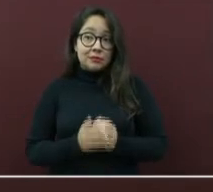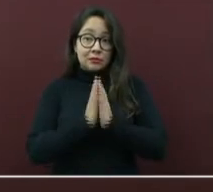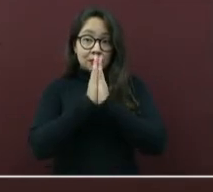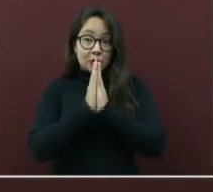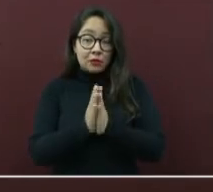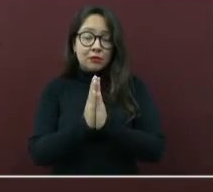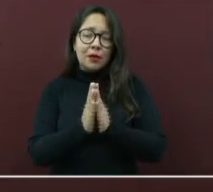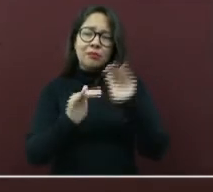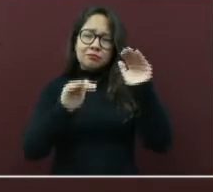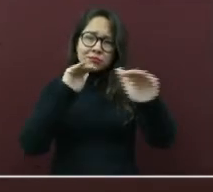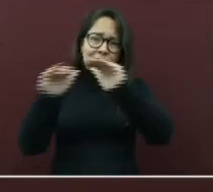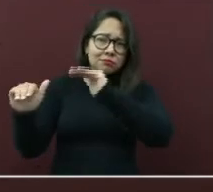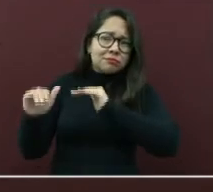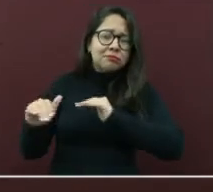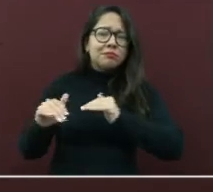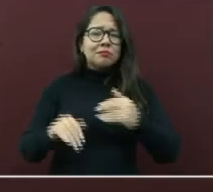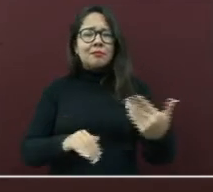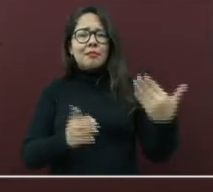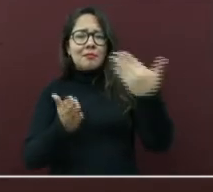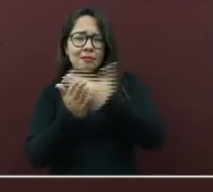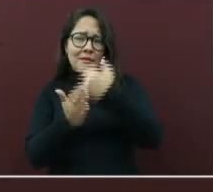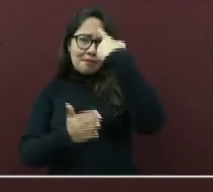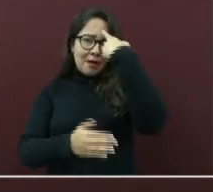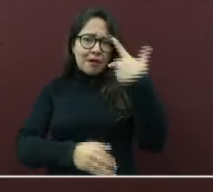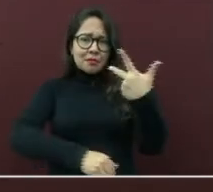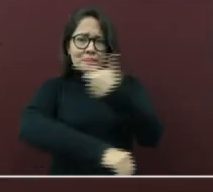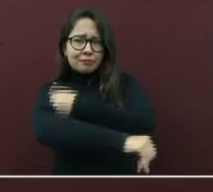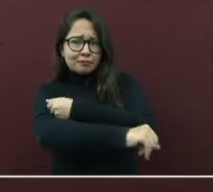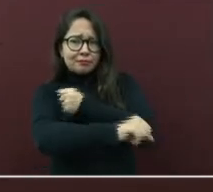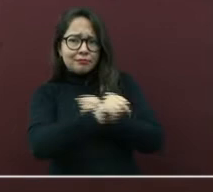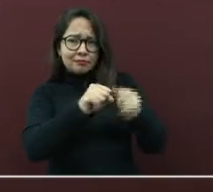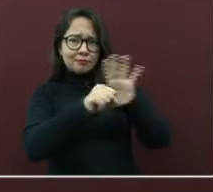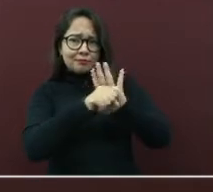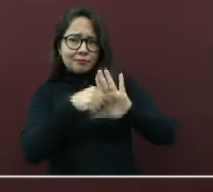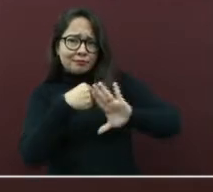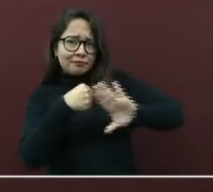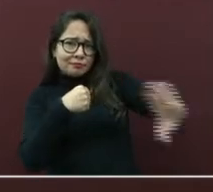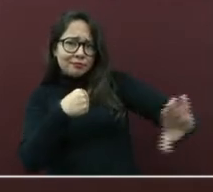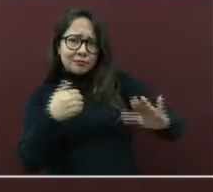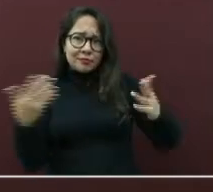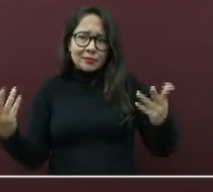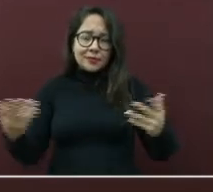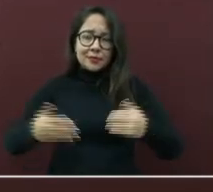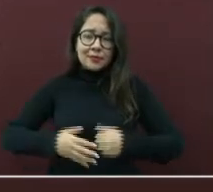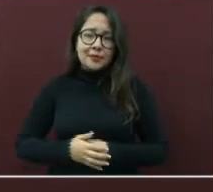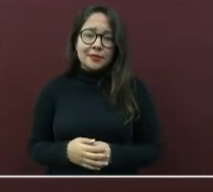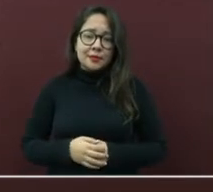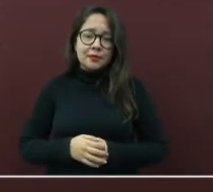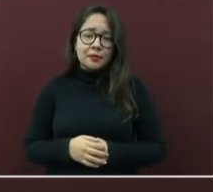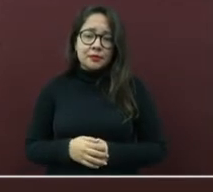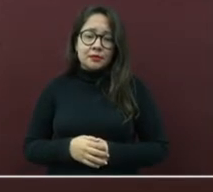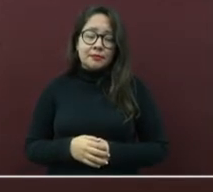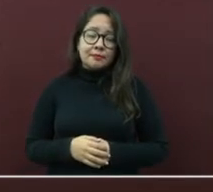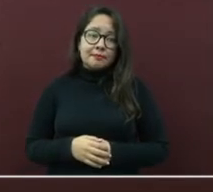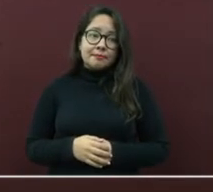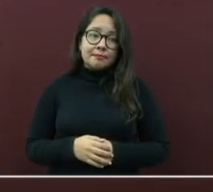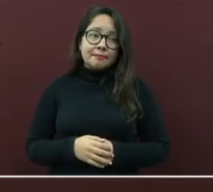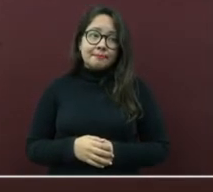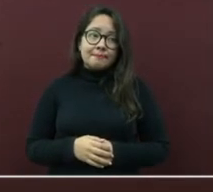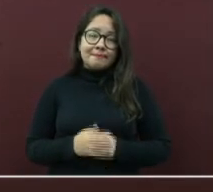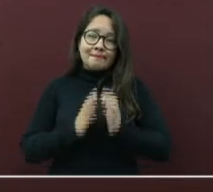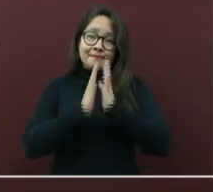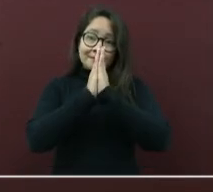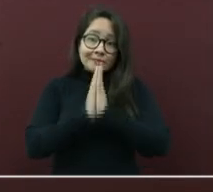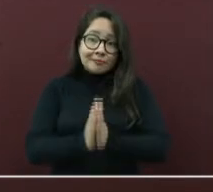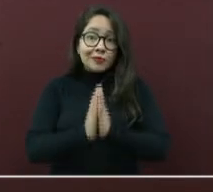acudan por su vacuna al módulo que les quede más cercano señoras es por la seguridad